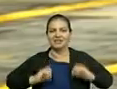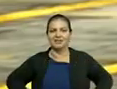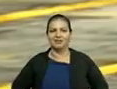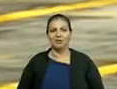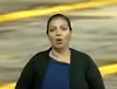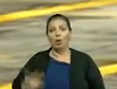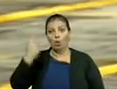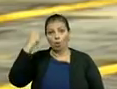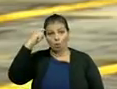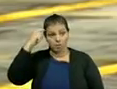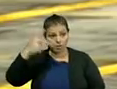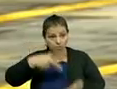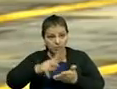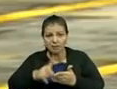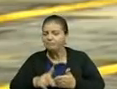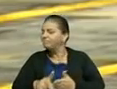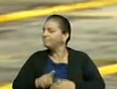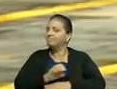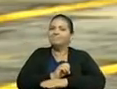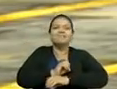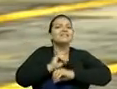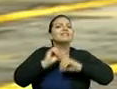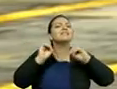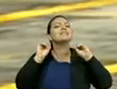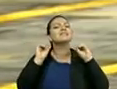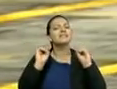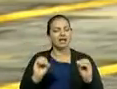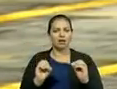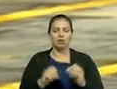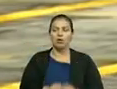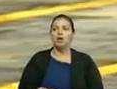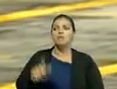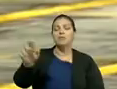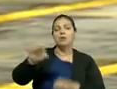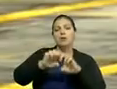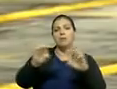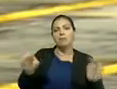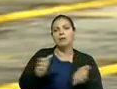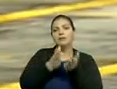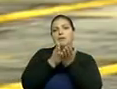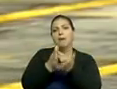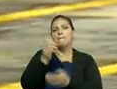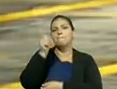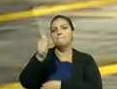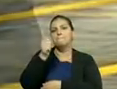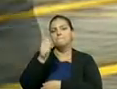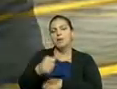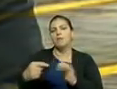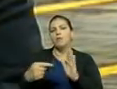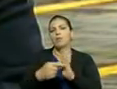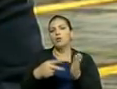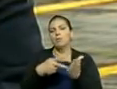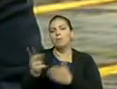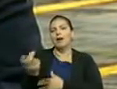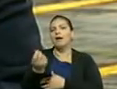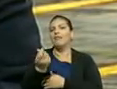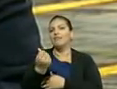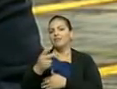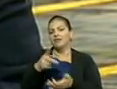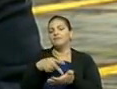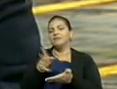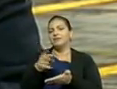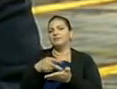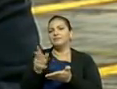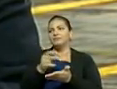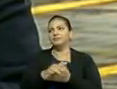al gobierno. Quien paga esta obra la pagan los navieros a través de una tasa. Y que hoy lo vemos